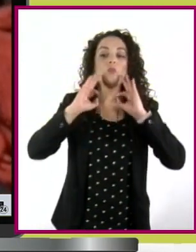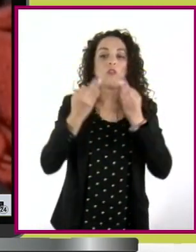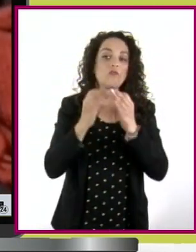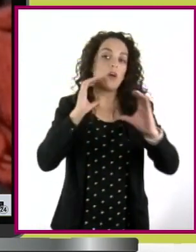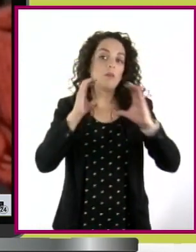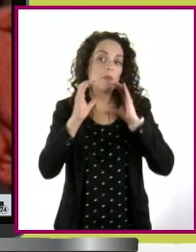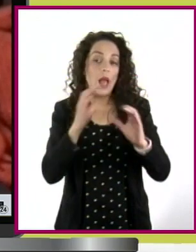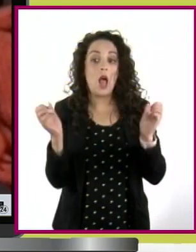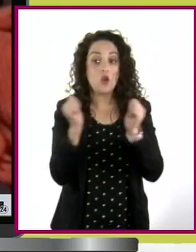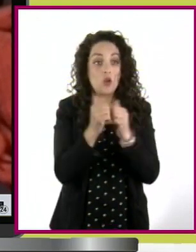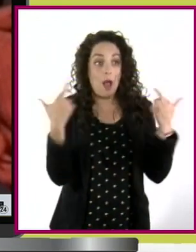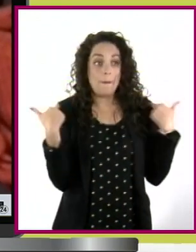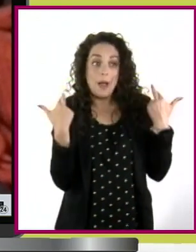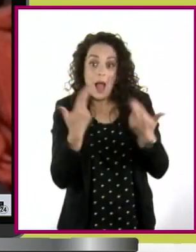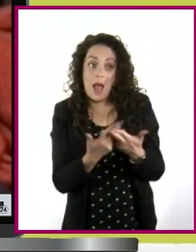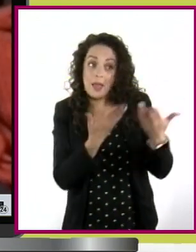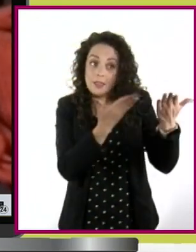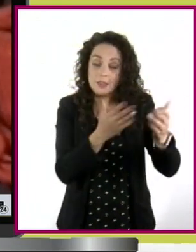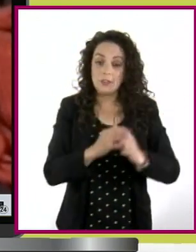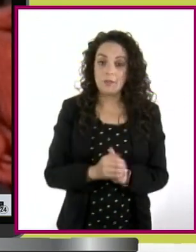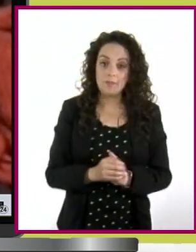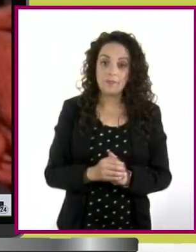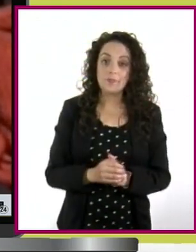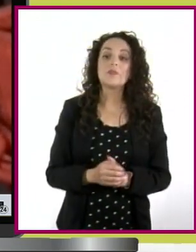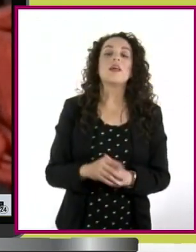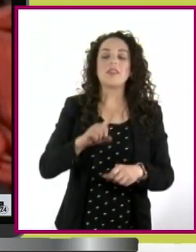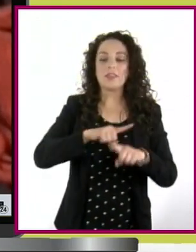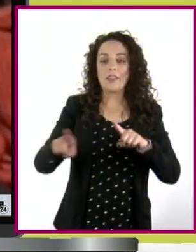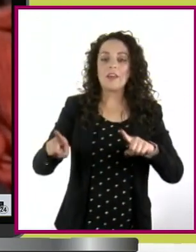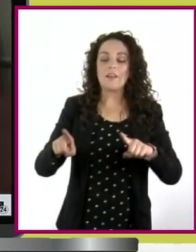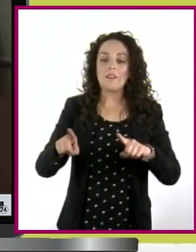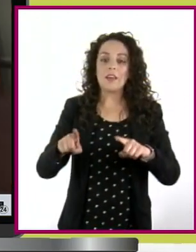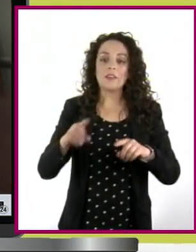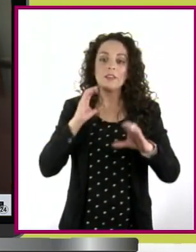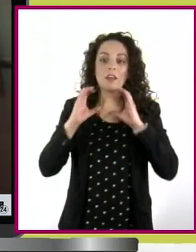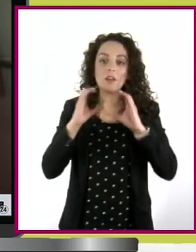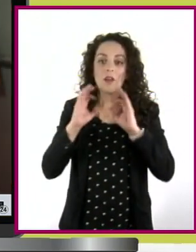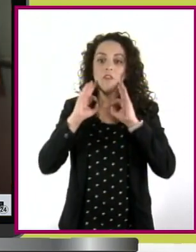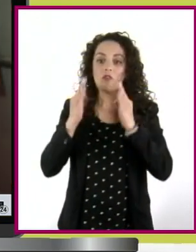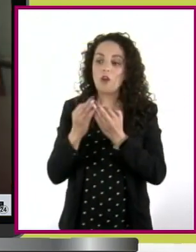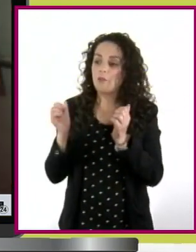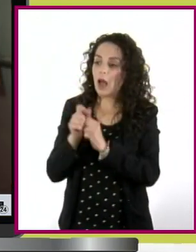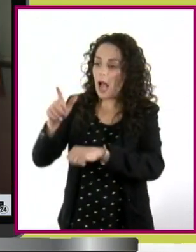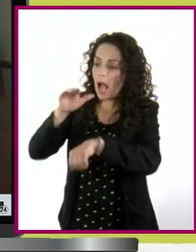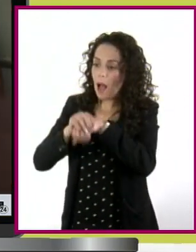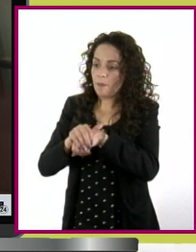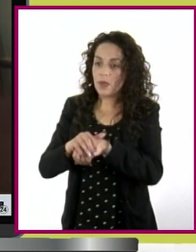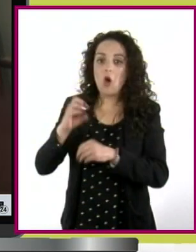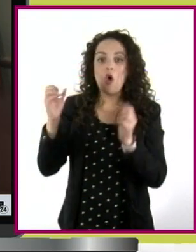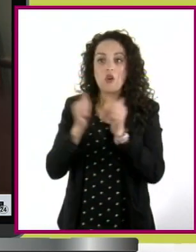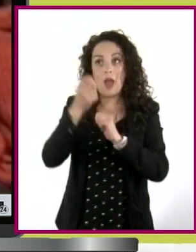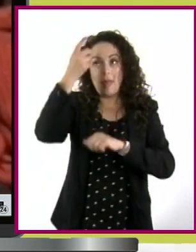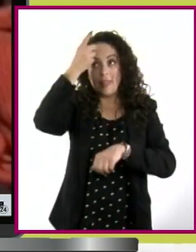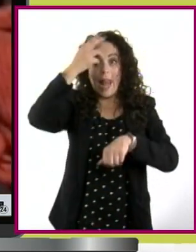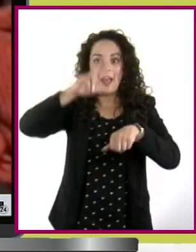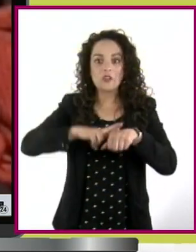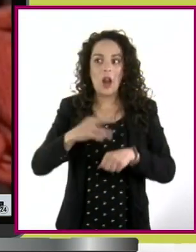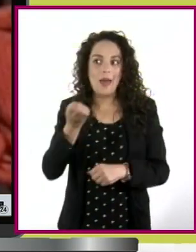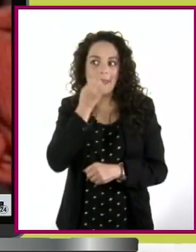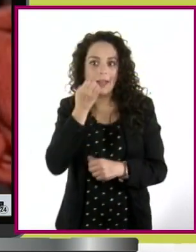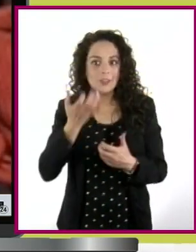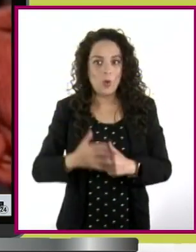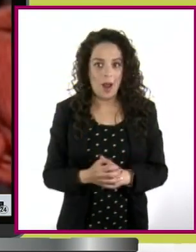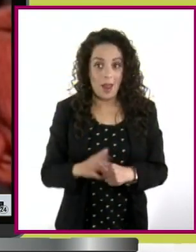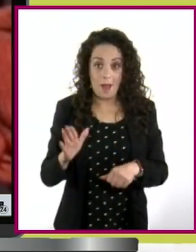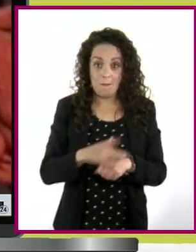tu maestra y de otra forma con tus amiguitos y de otra forma con la directora de la escuela, por ejemplo. Son